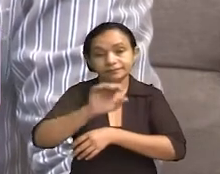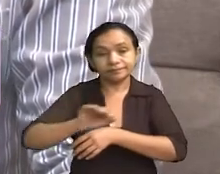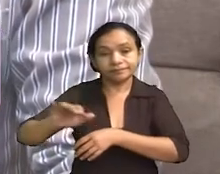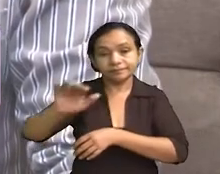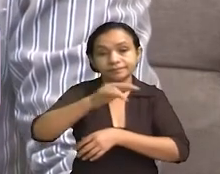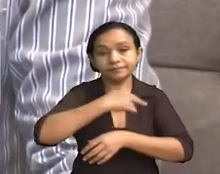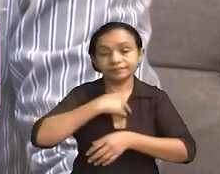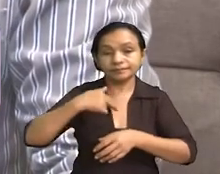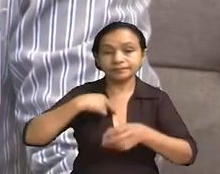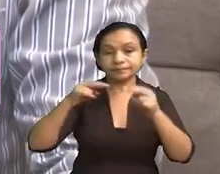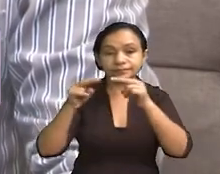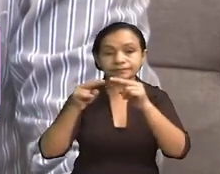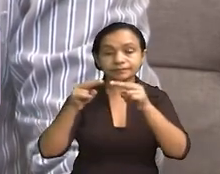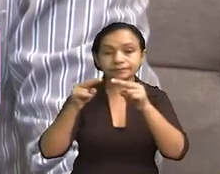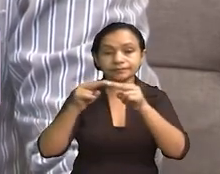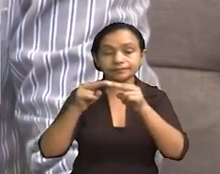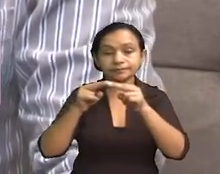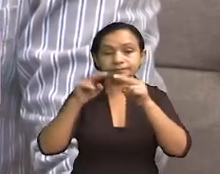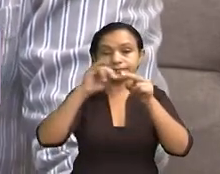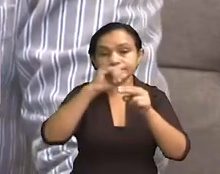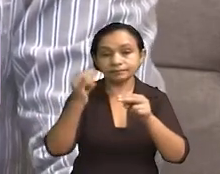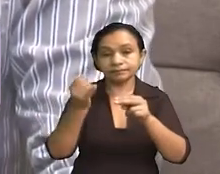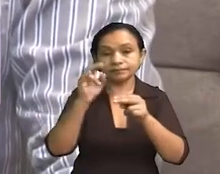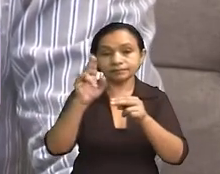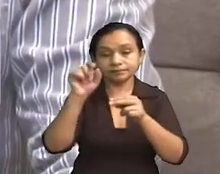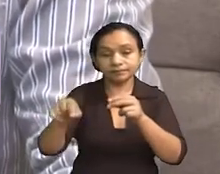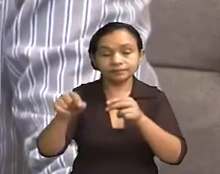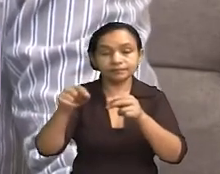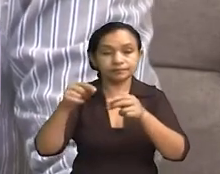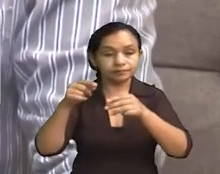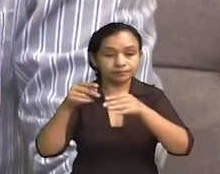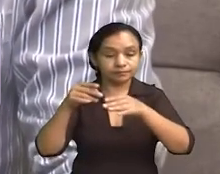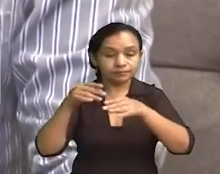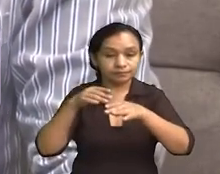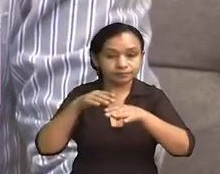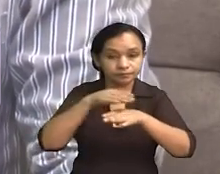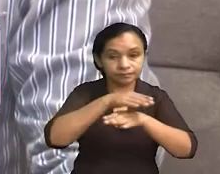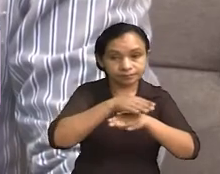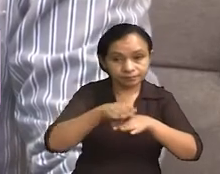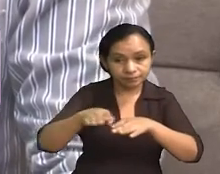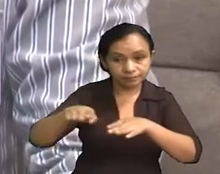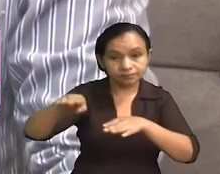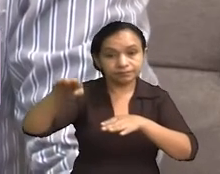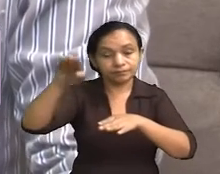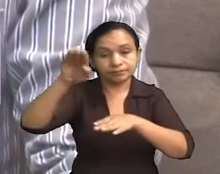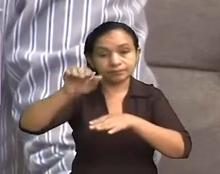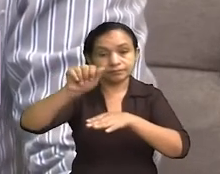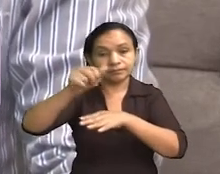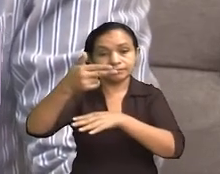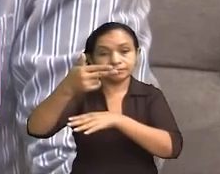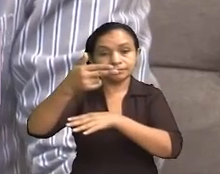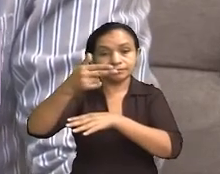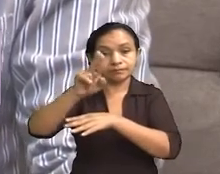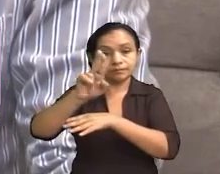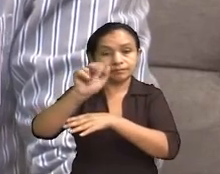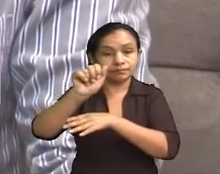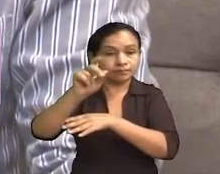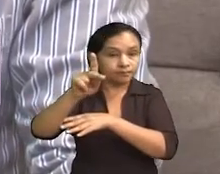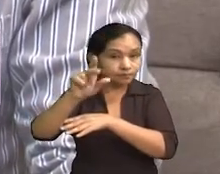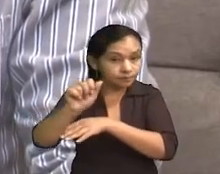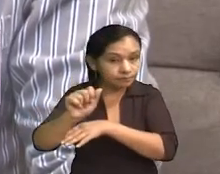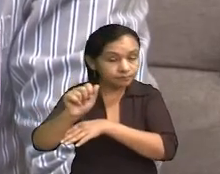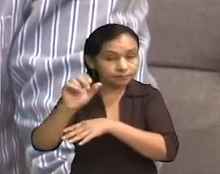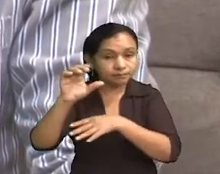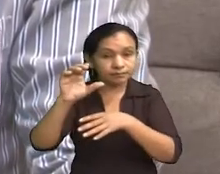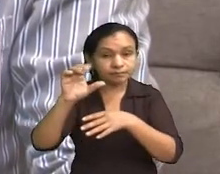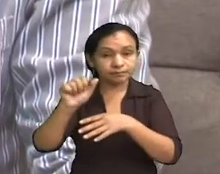van a conectar a San Juan de Limay con la Panamericana y a San Juan de Limay con Achuapa. Y además